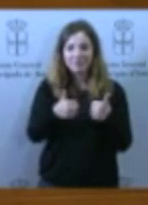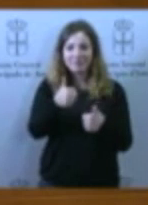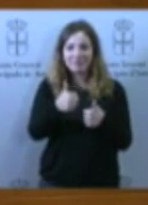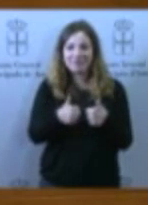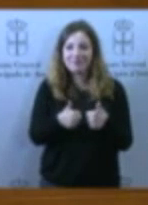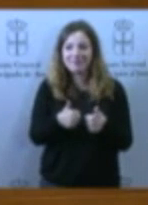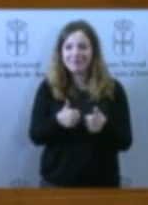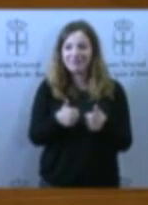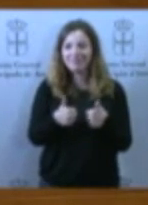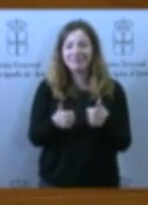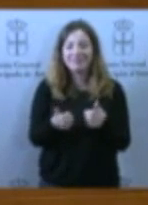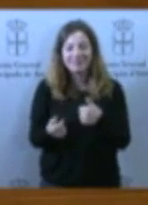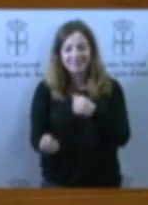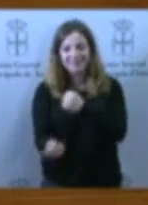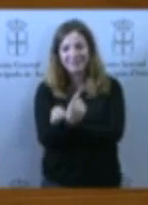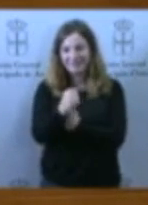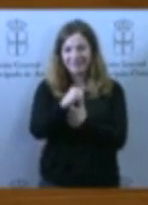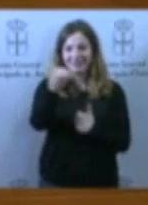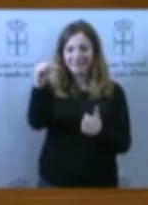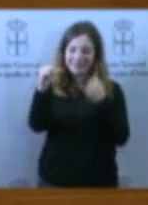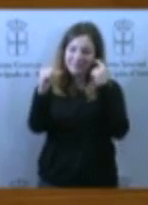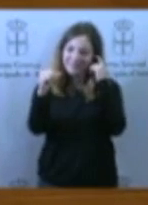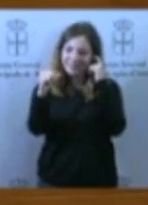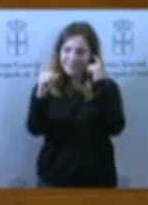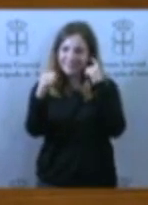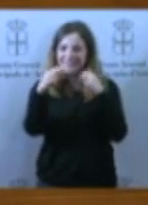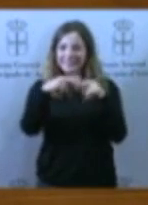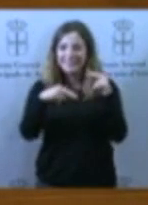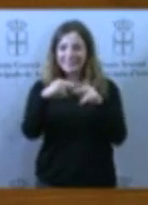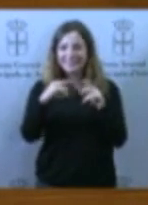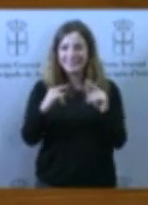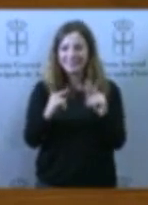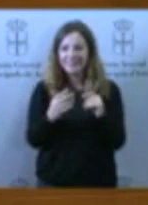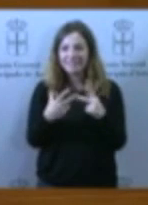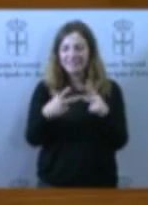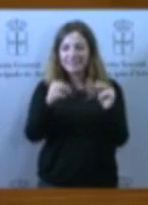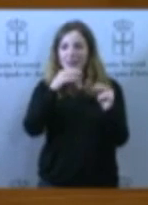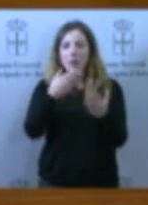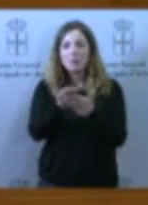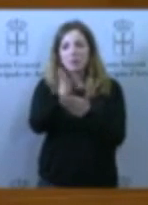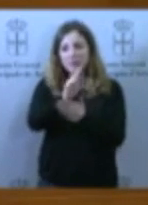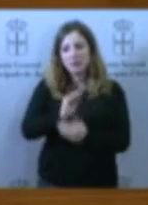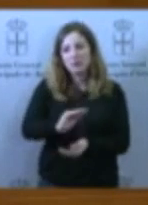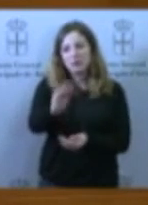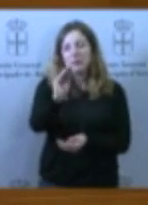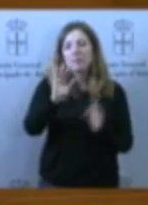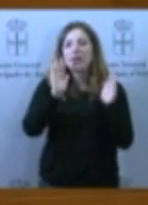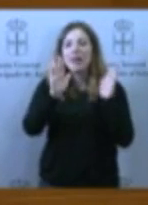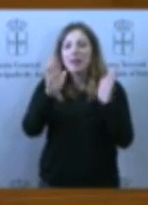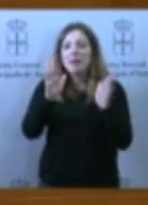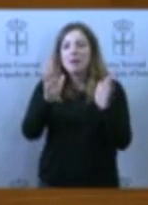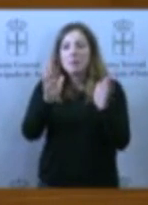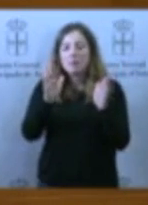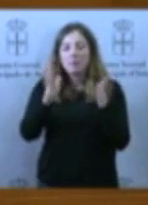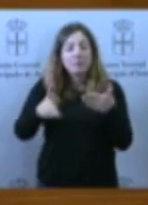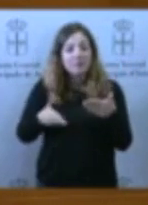involucre con el puerto de Gijón, que acabe infraestructuras terminadas que vienen contenidas en su proposición, pero que la vía de los